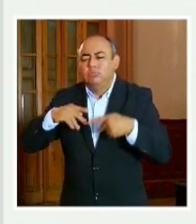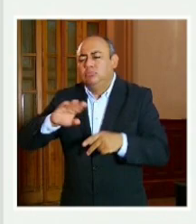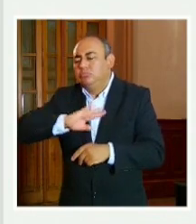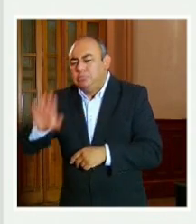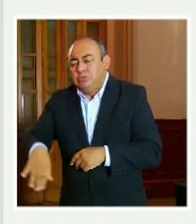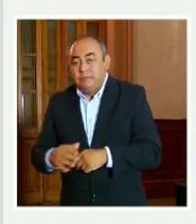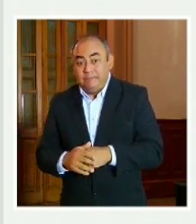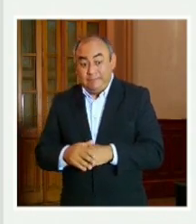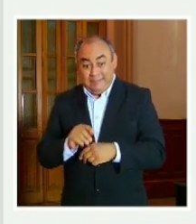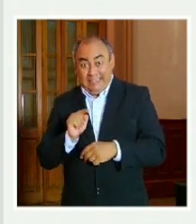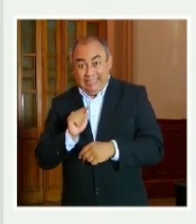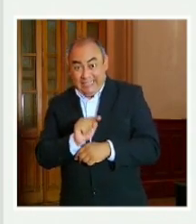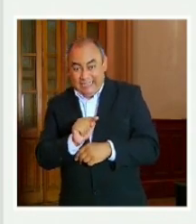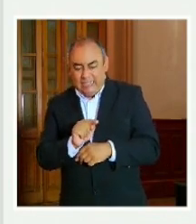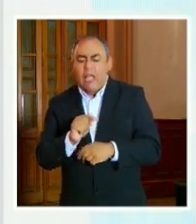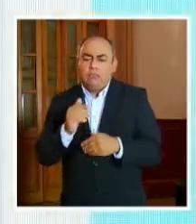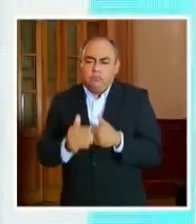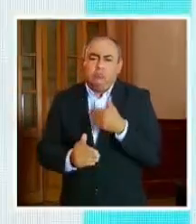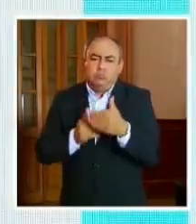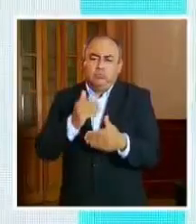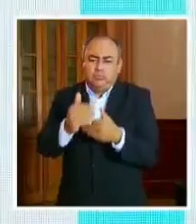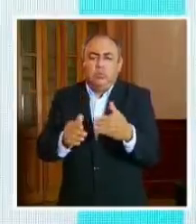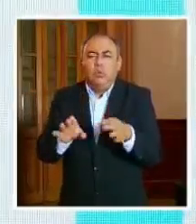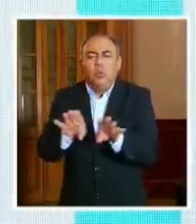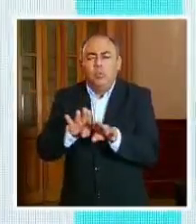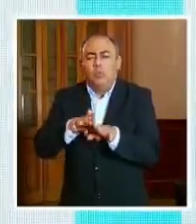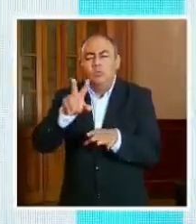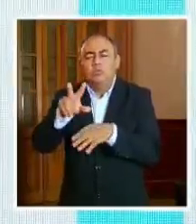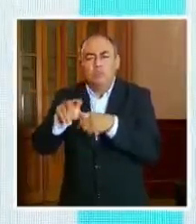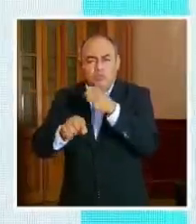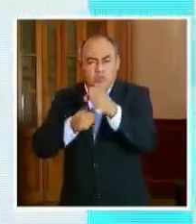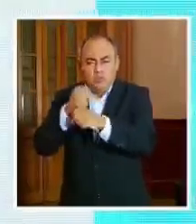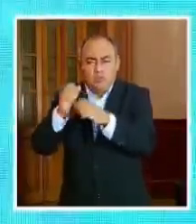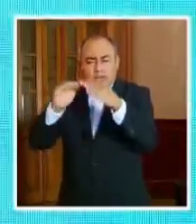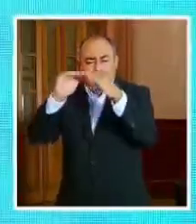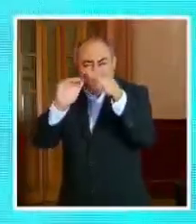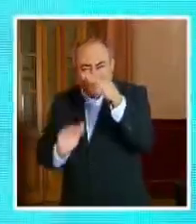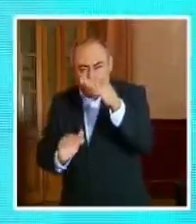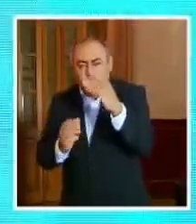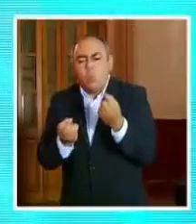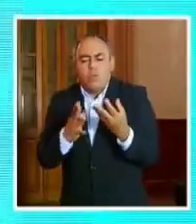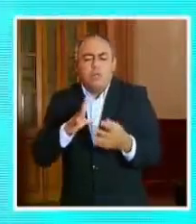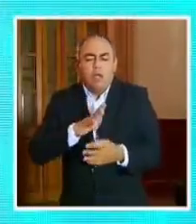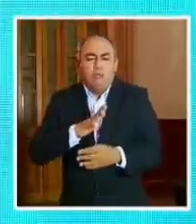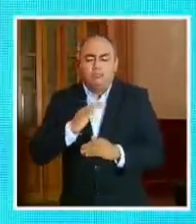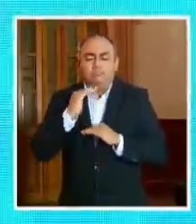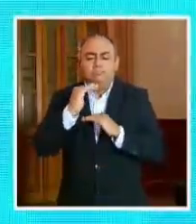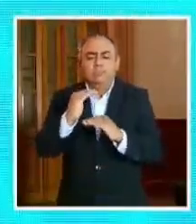71 defunciones en niños menores de 18 años desde el inicio de la pandemia.